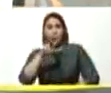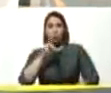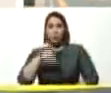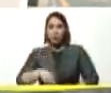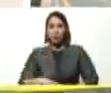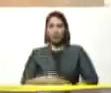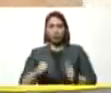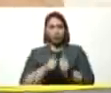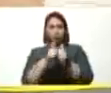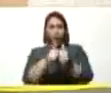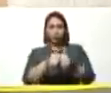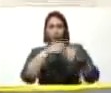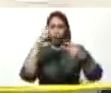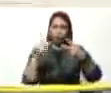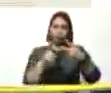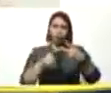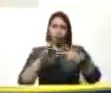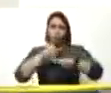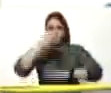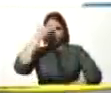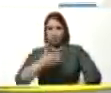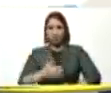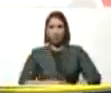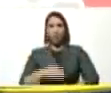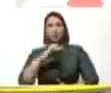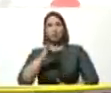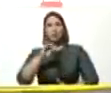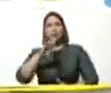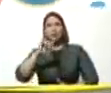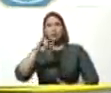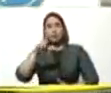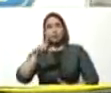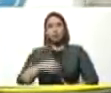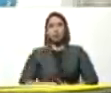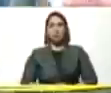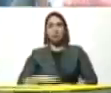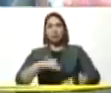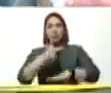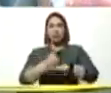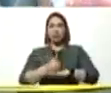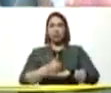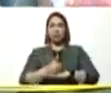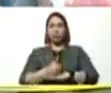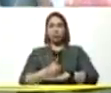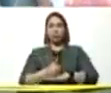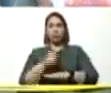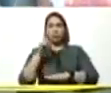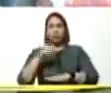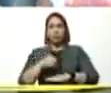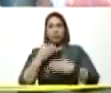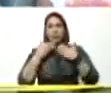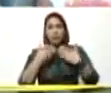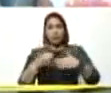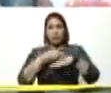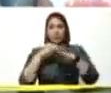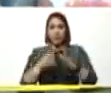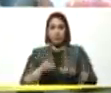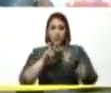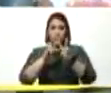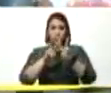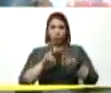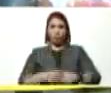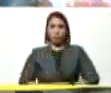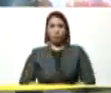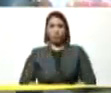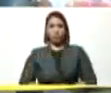También me acompaña el comandante Ciril Méndez, director general de la inmobiliaria. Gracias, ministro Ildemaro Villarroel,